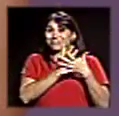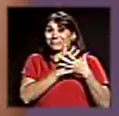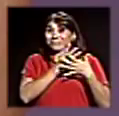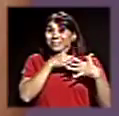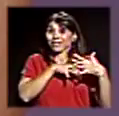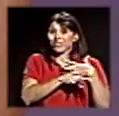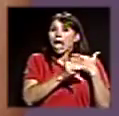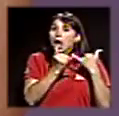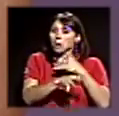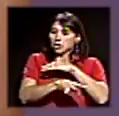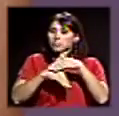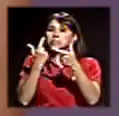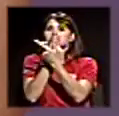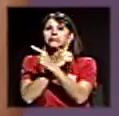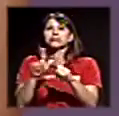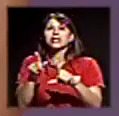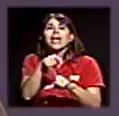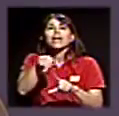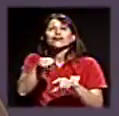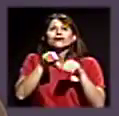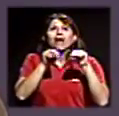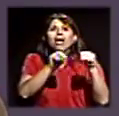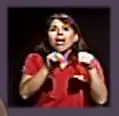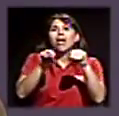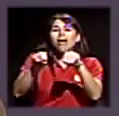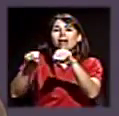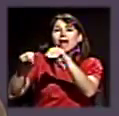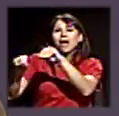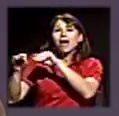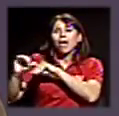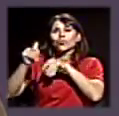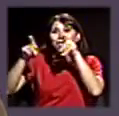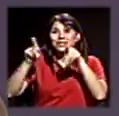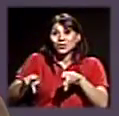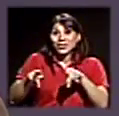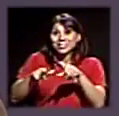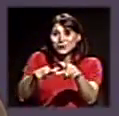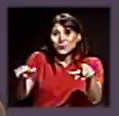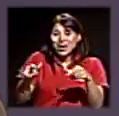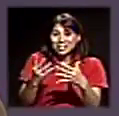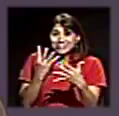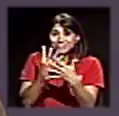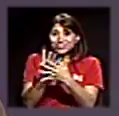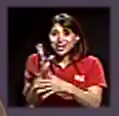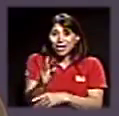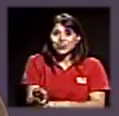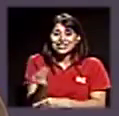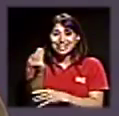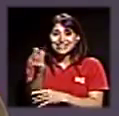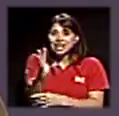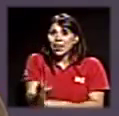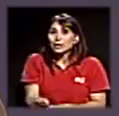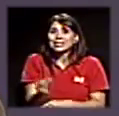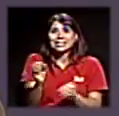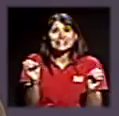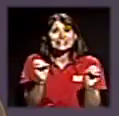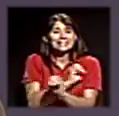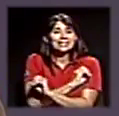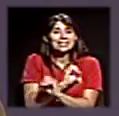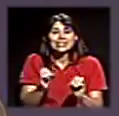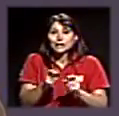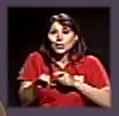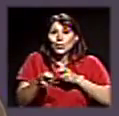ahora en centros de detención de adolescentes, donde hay adolescentes totalmente fuera de control, sin ninguna